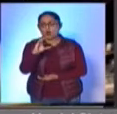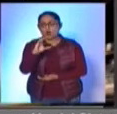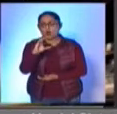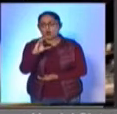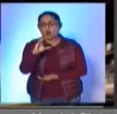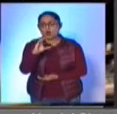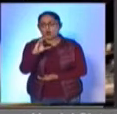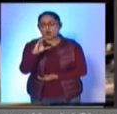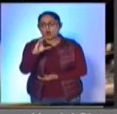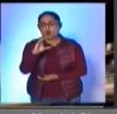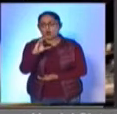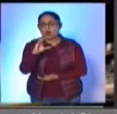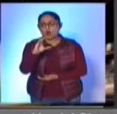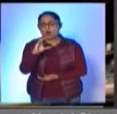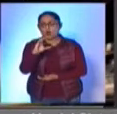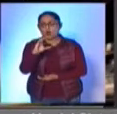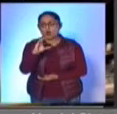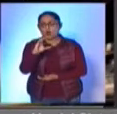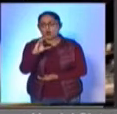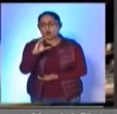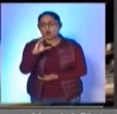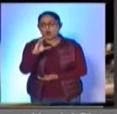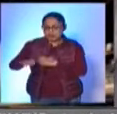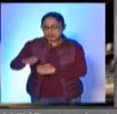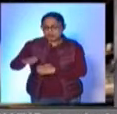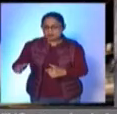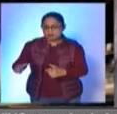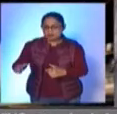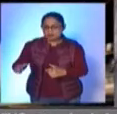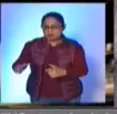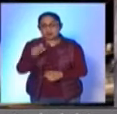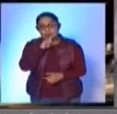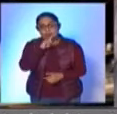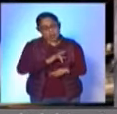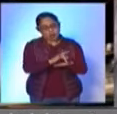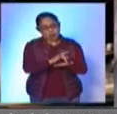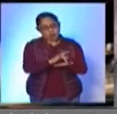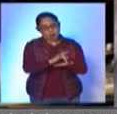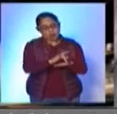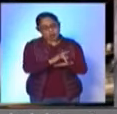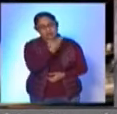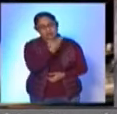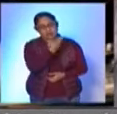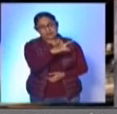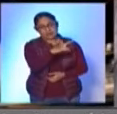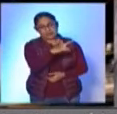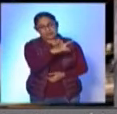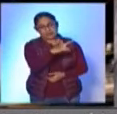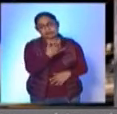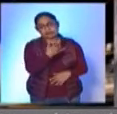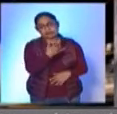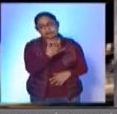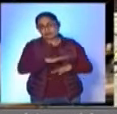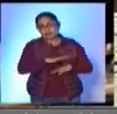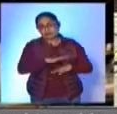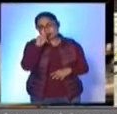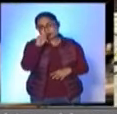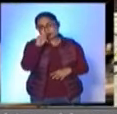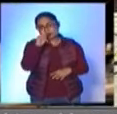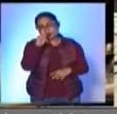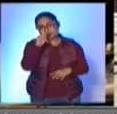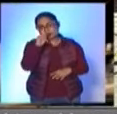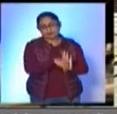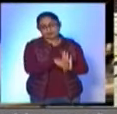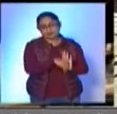pequeñas empresas. Además, se activará el programa de apoyo a la industria restaurantera por ser uno de los sectores más afectados en